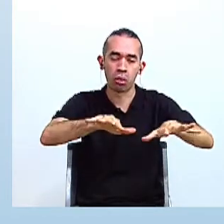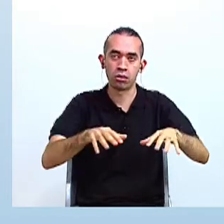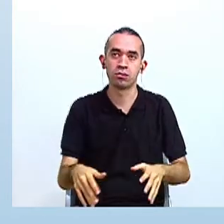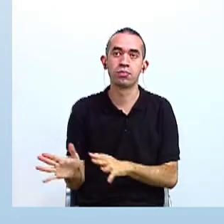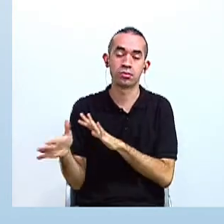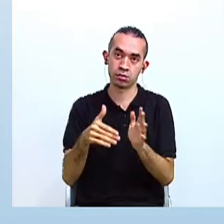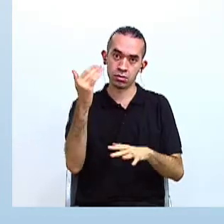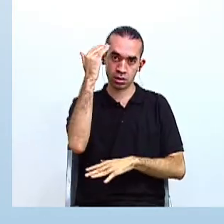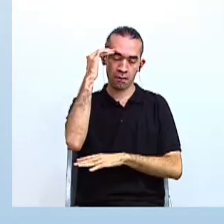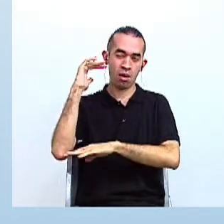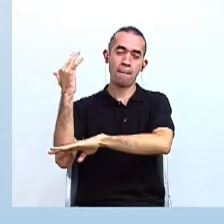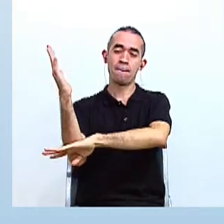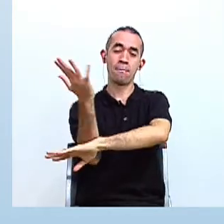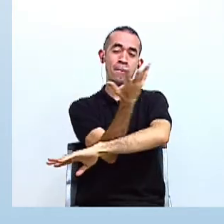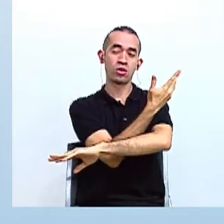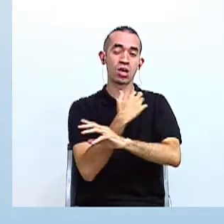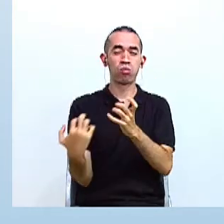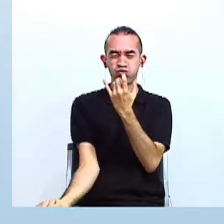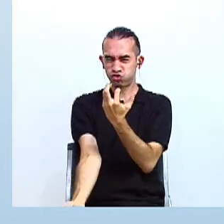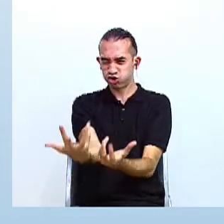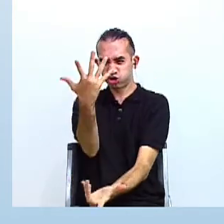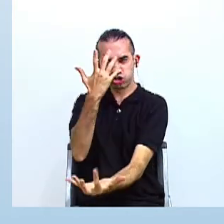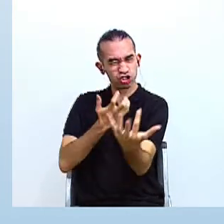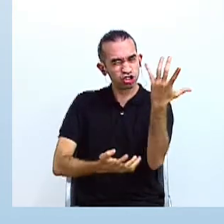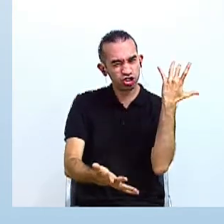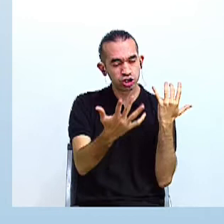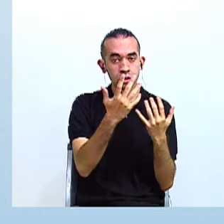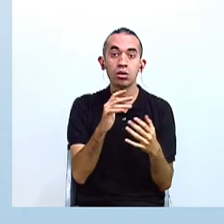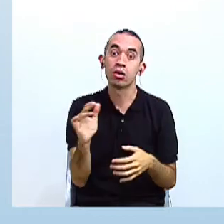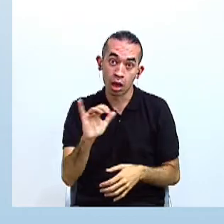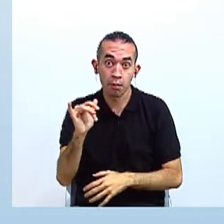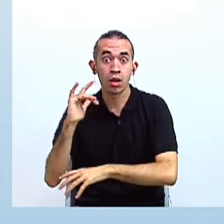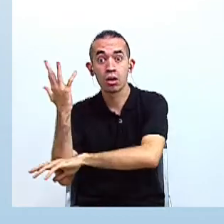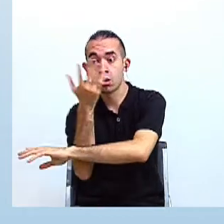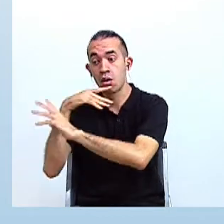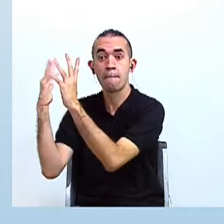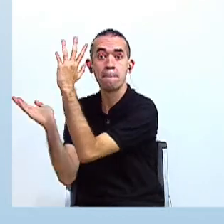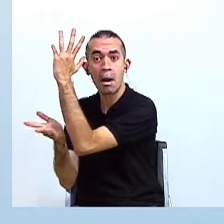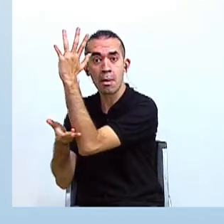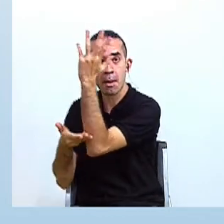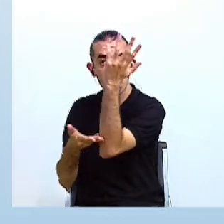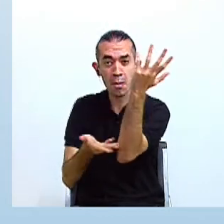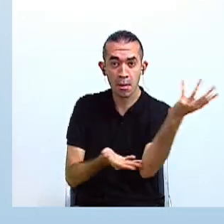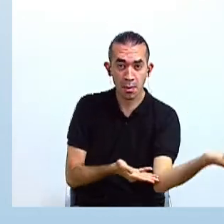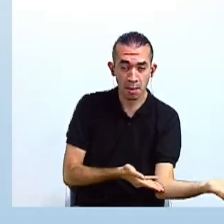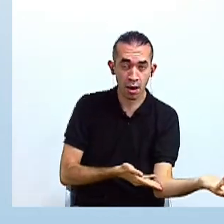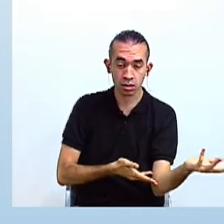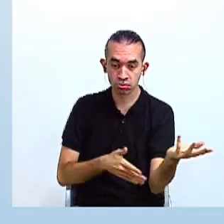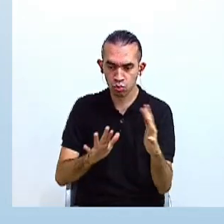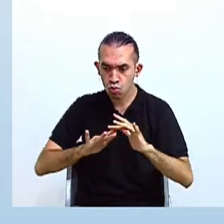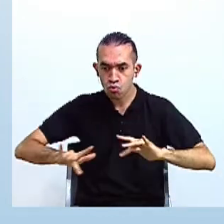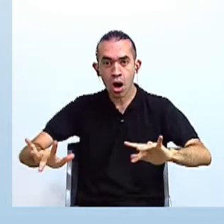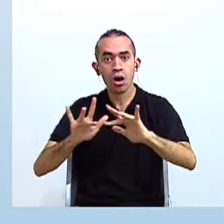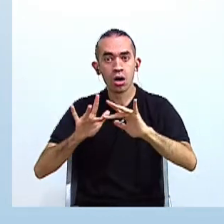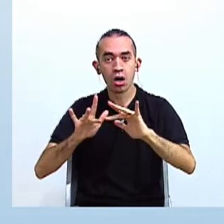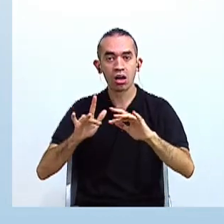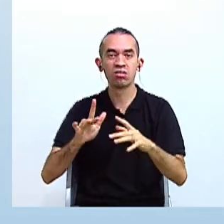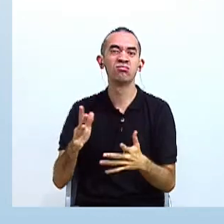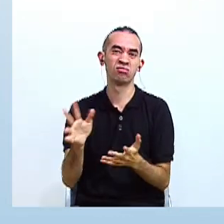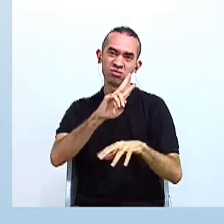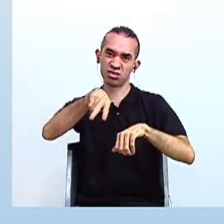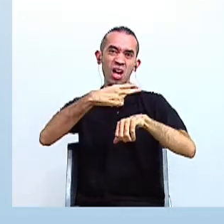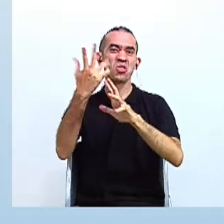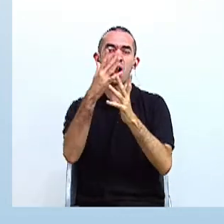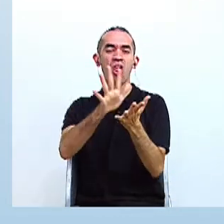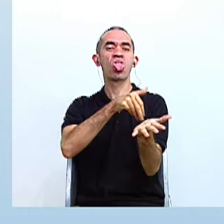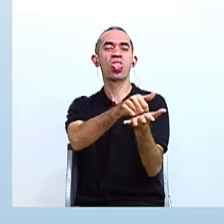La quema del bosque, y no solo la quema, la tala, la deforestación y todo el daño que le hacemos a la naturaleza